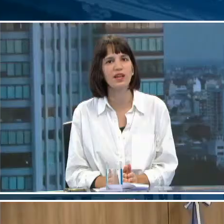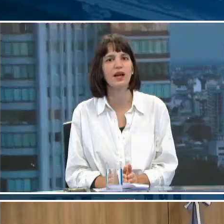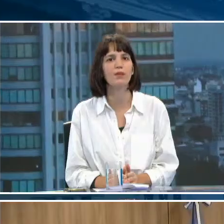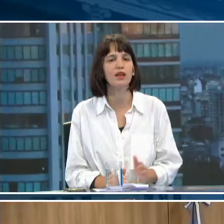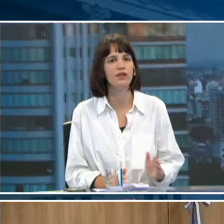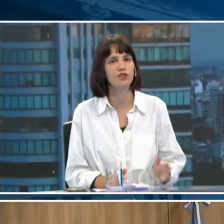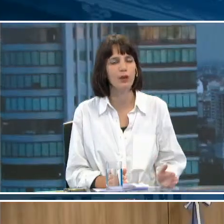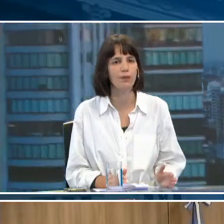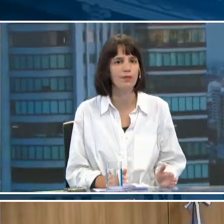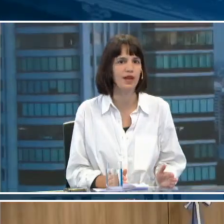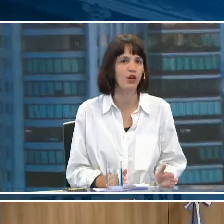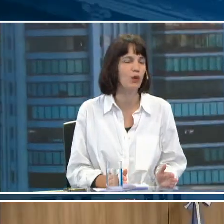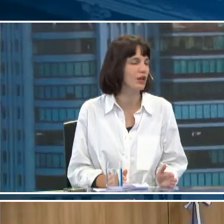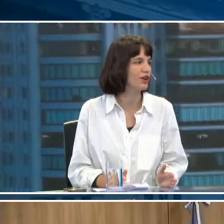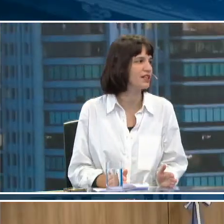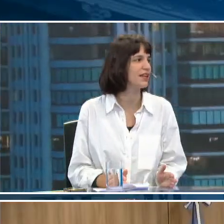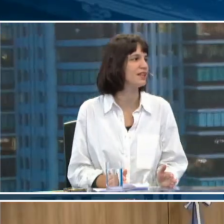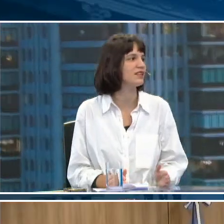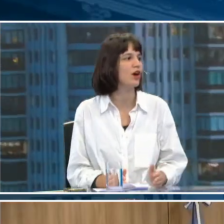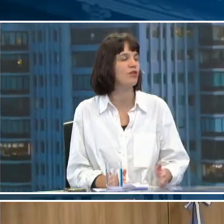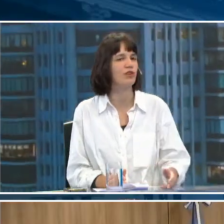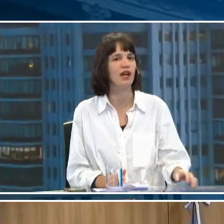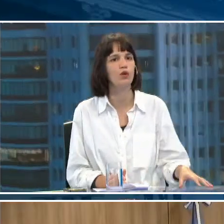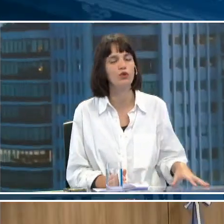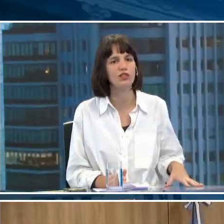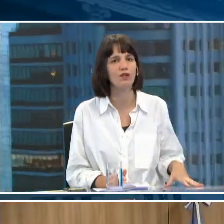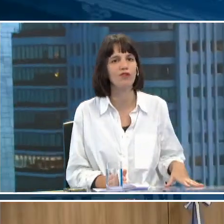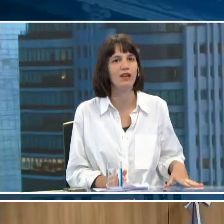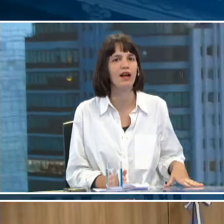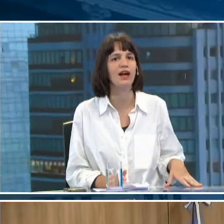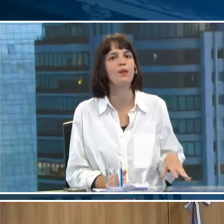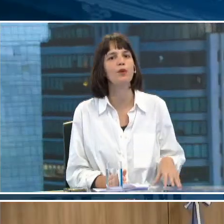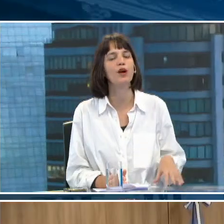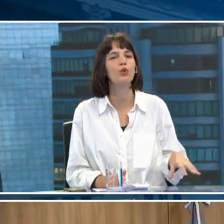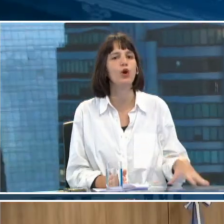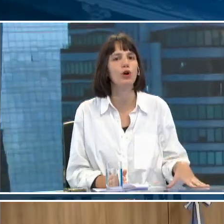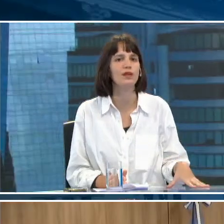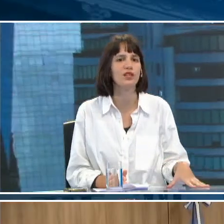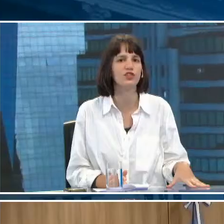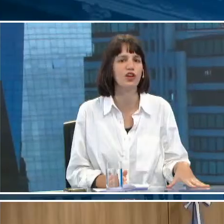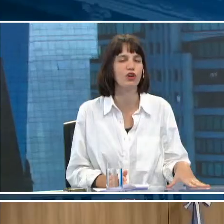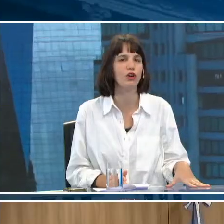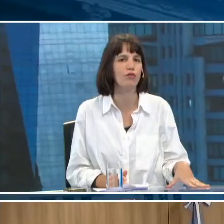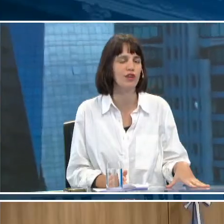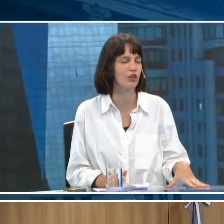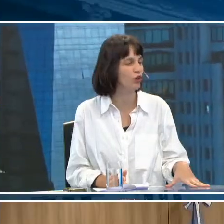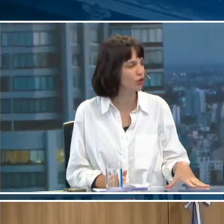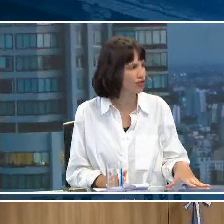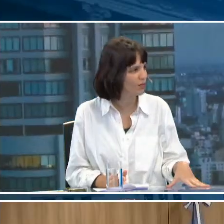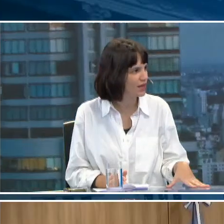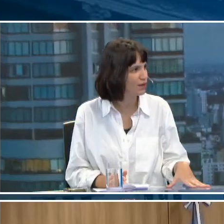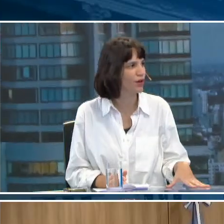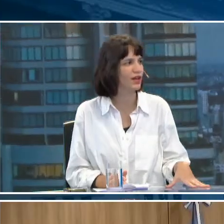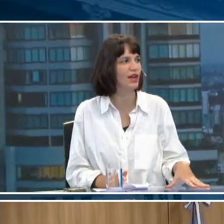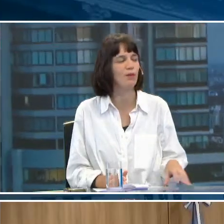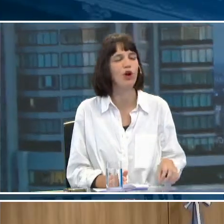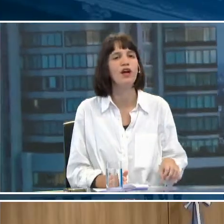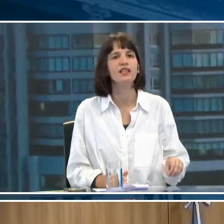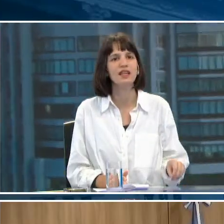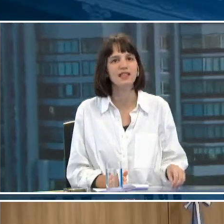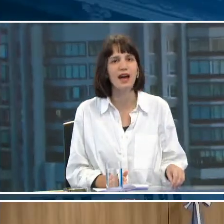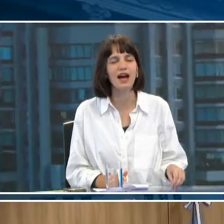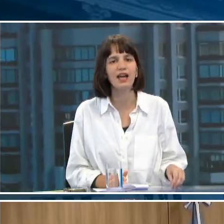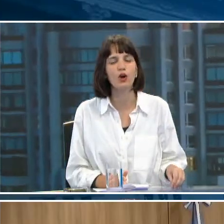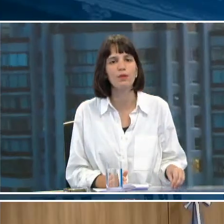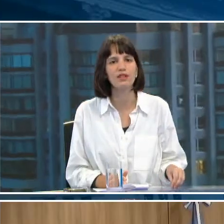de acercamiento entre el gobernador Axel Kicillof y algunos alfiles de la Cámpora. Hubo conversaciones con Federico Otermín, por ejemplo.